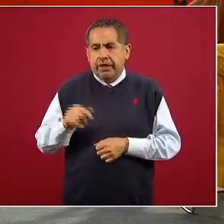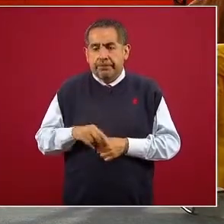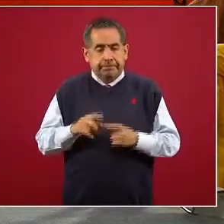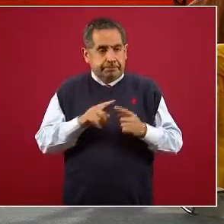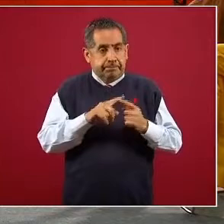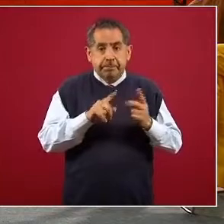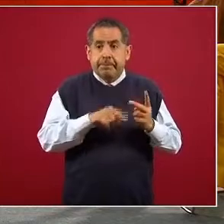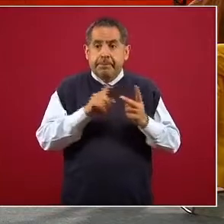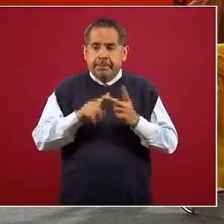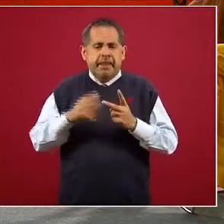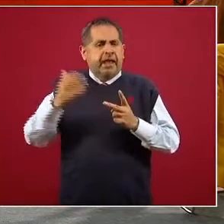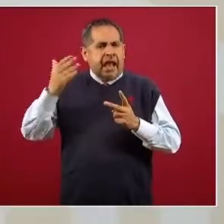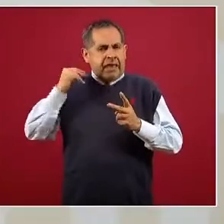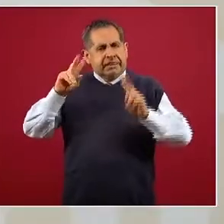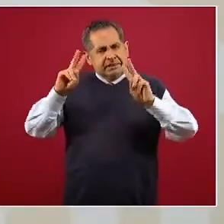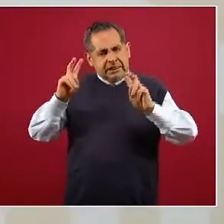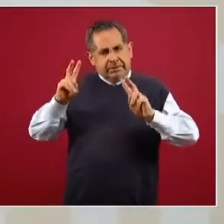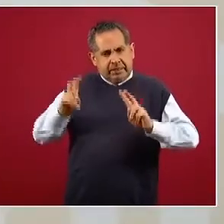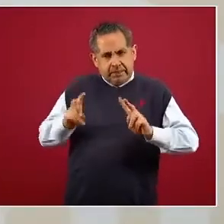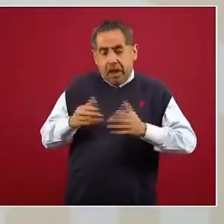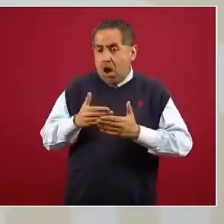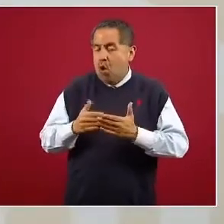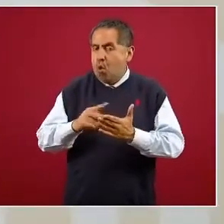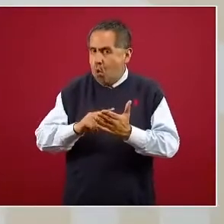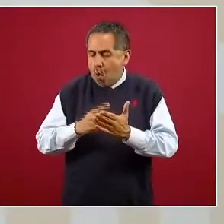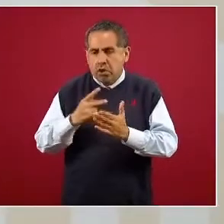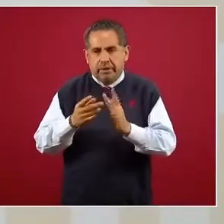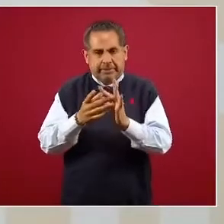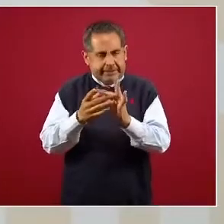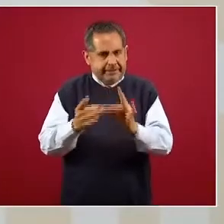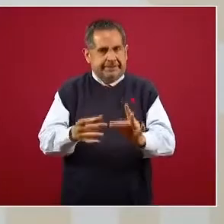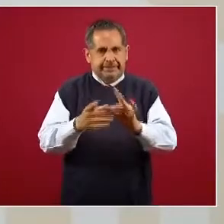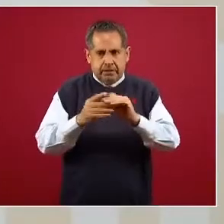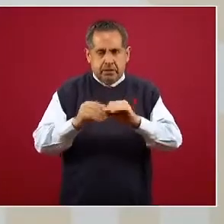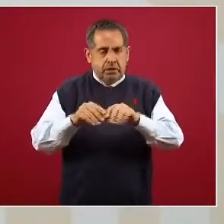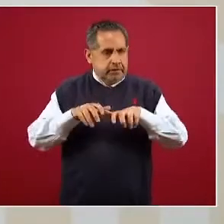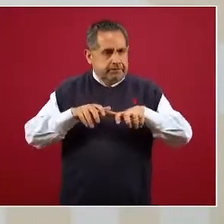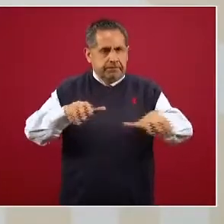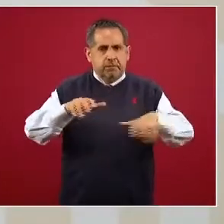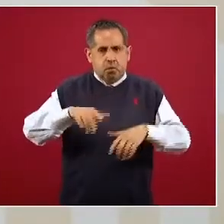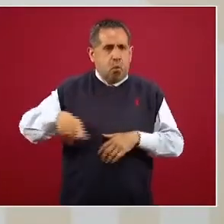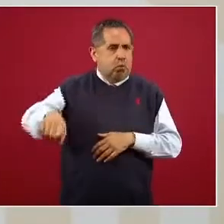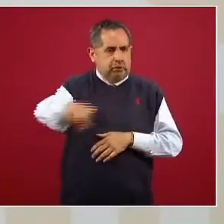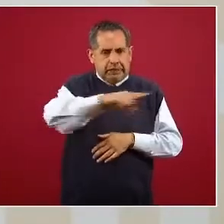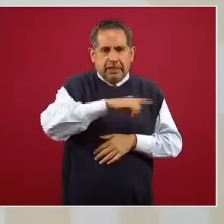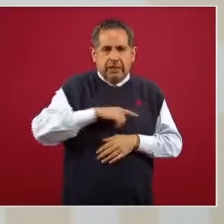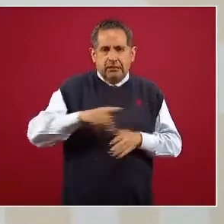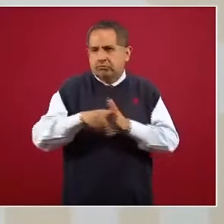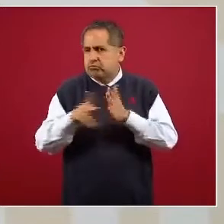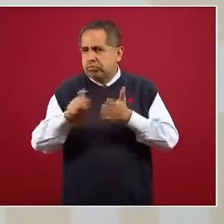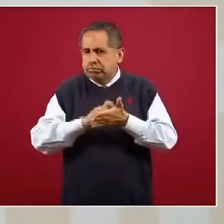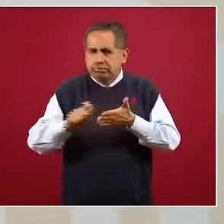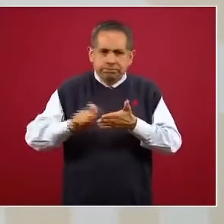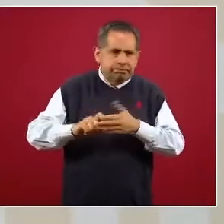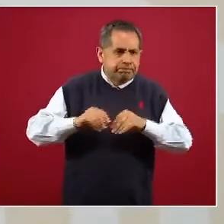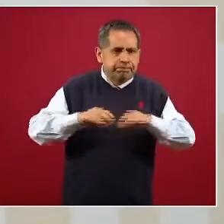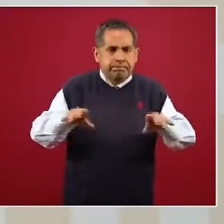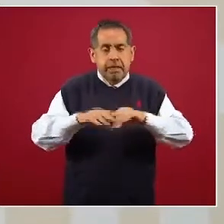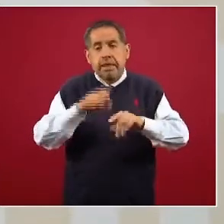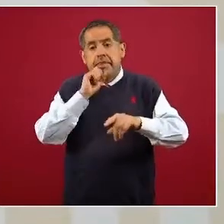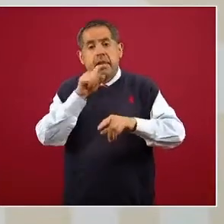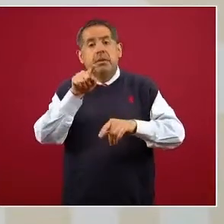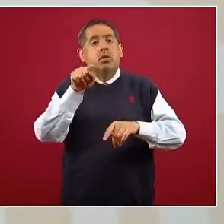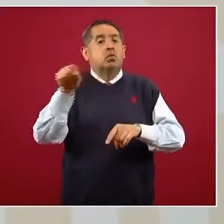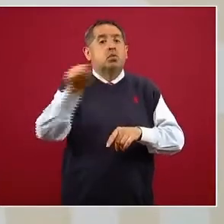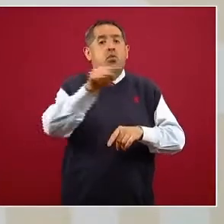sido abordado anteriormente y nos interesa que tengan tanto ustedes, comunicadoras y comunicadores, como ustedes